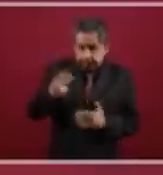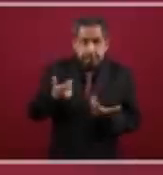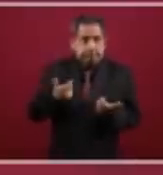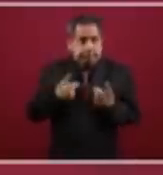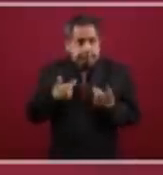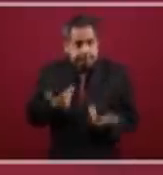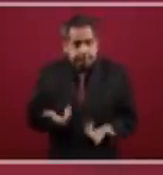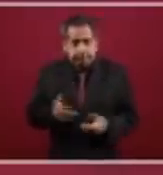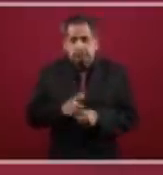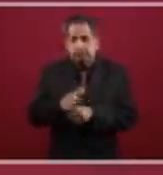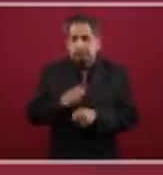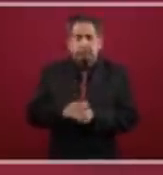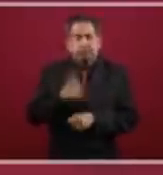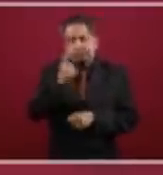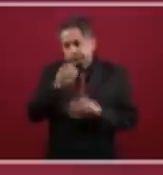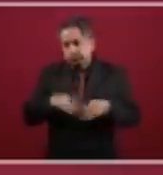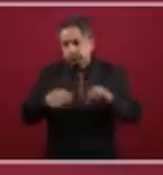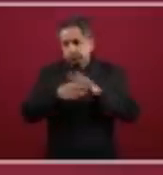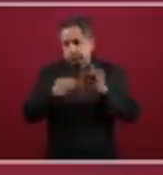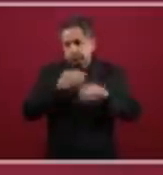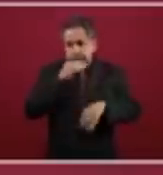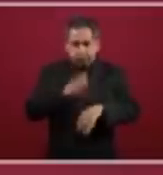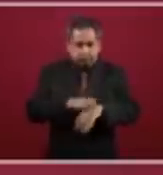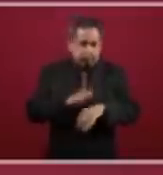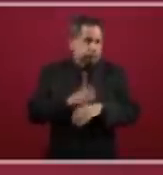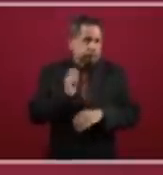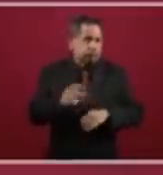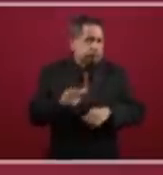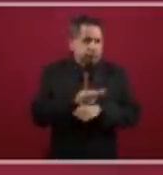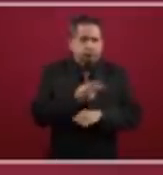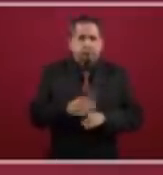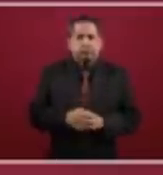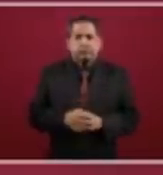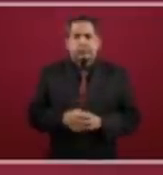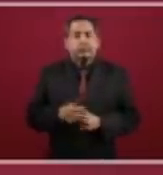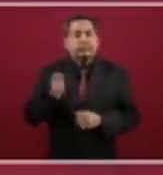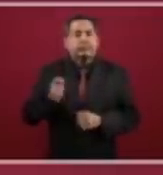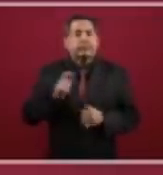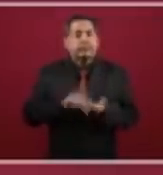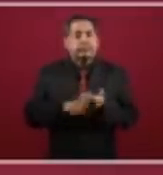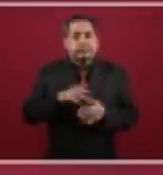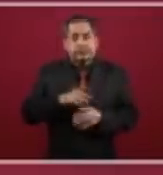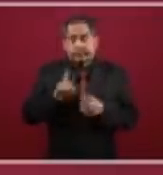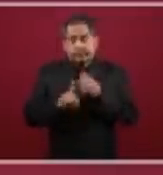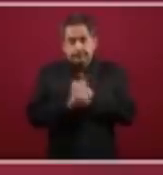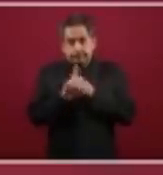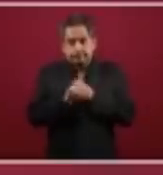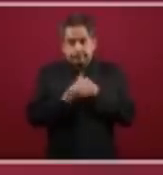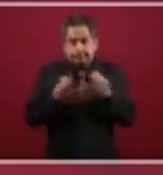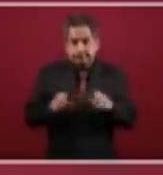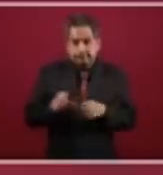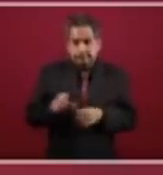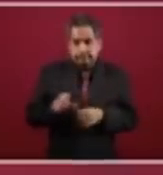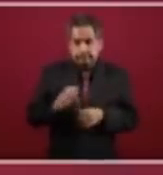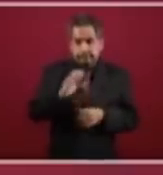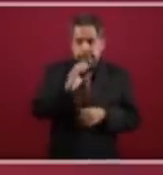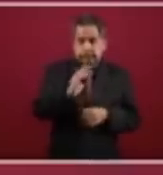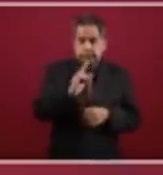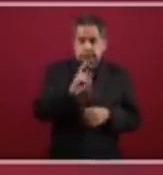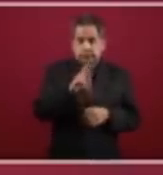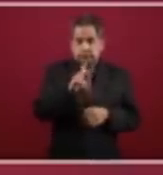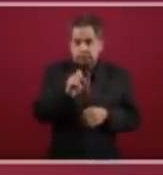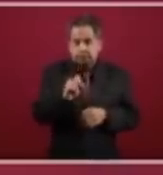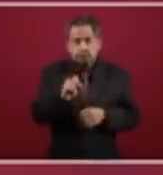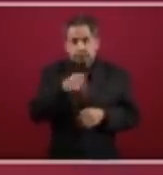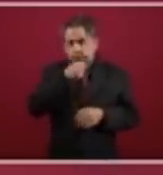el motivo? Es muy importante comentarlo. Tenemos un gran problema con las CURPS de los adultos